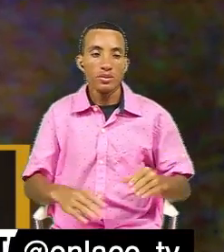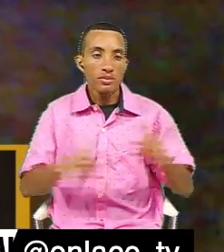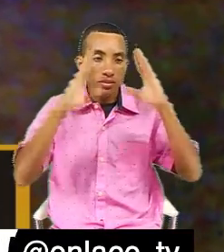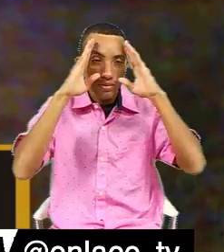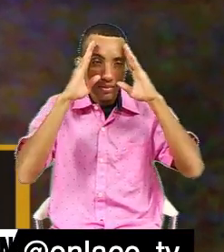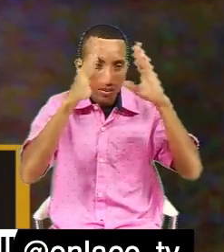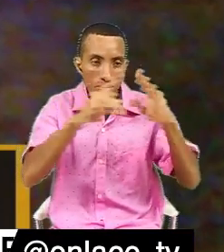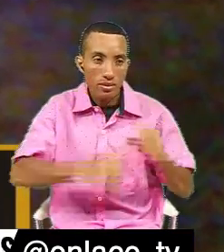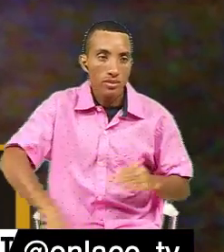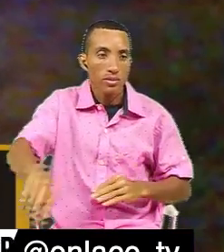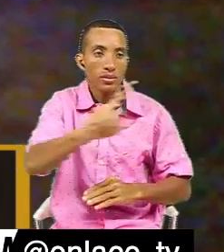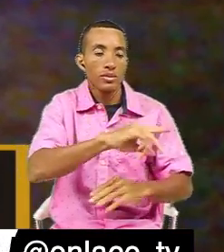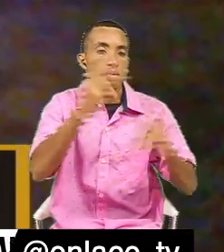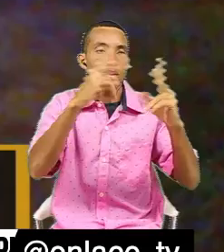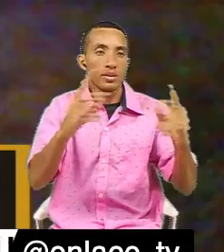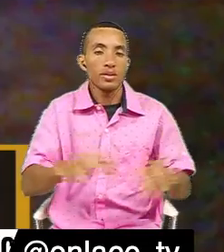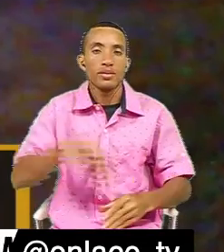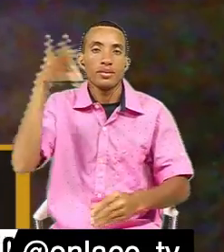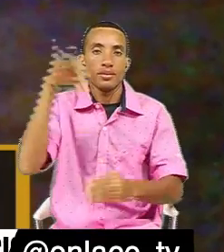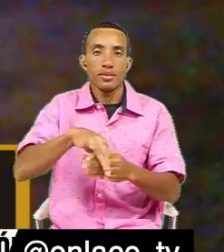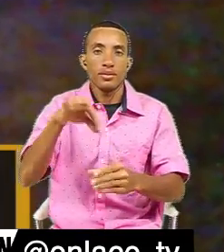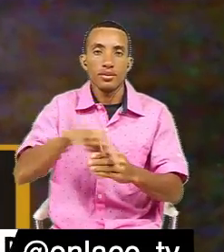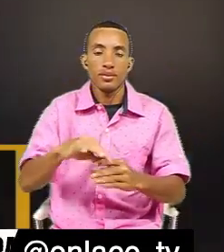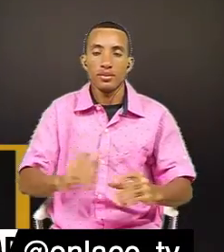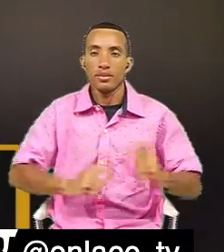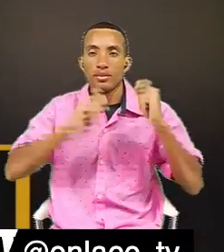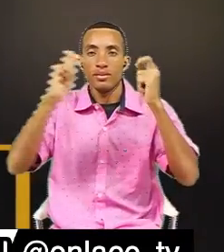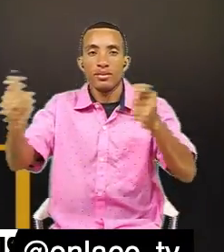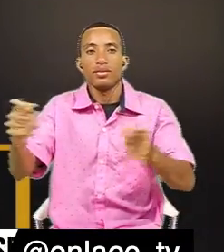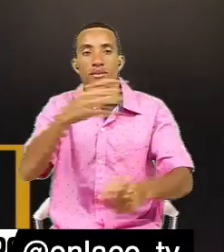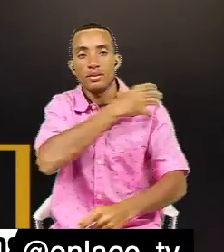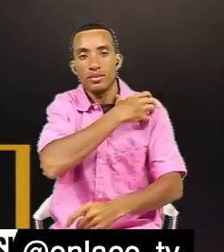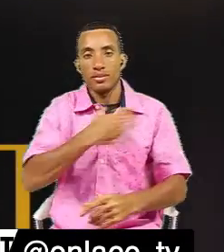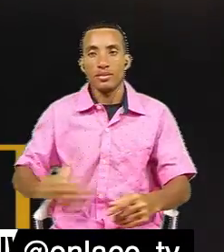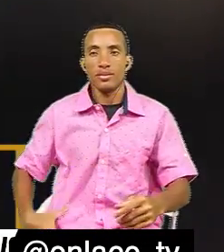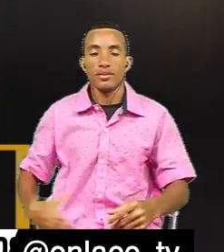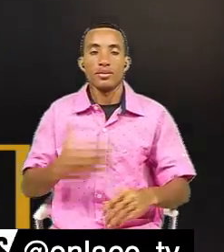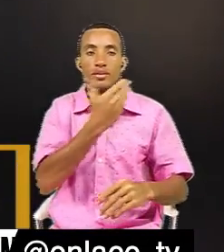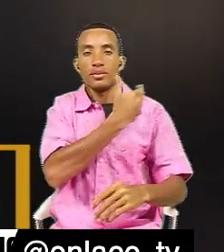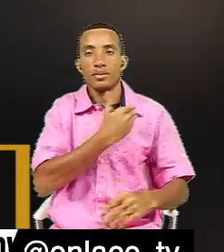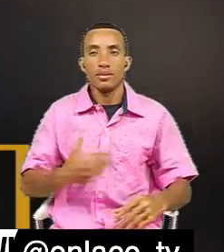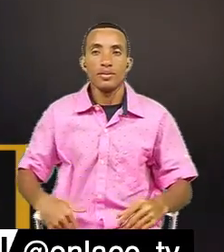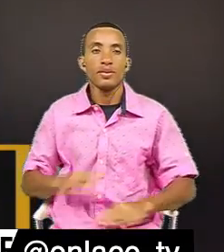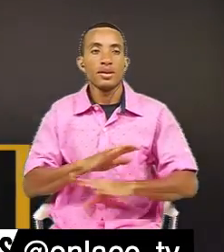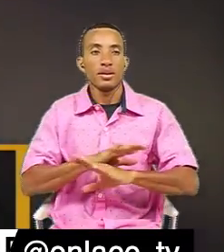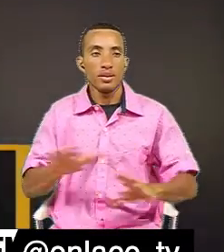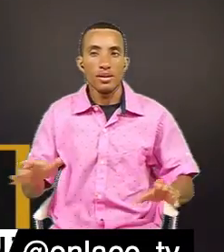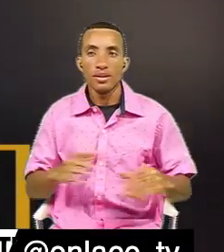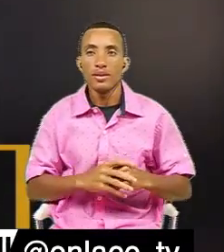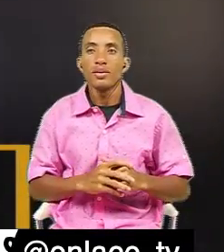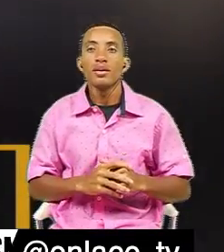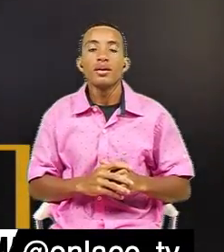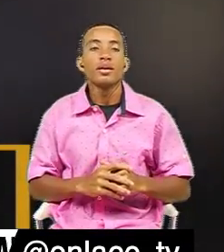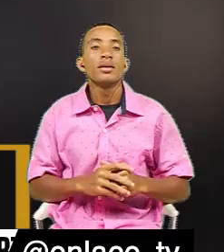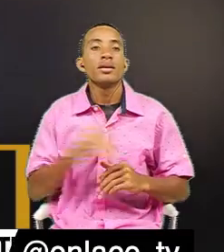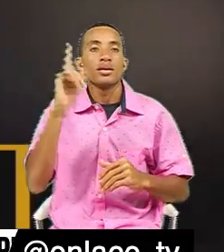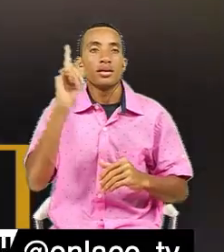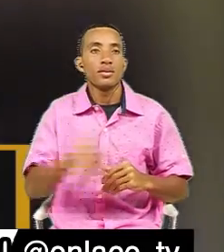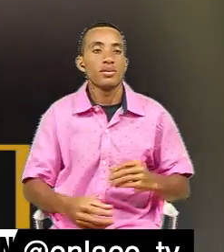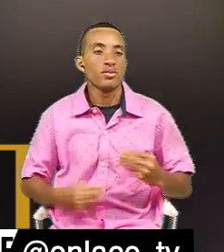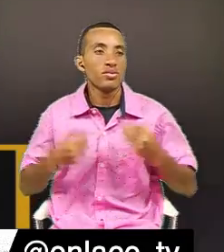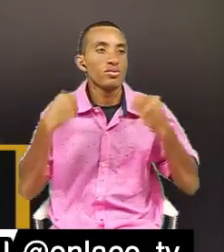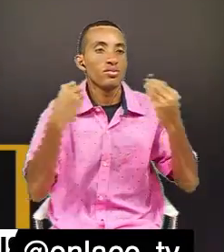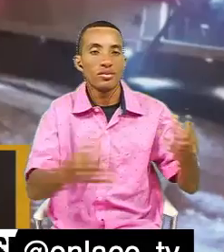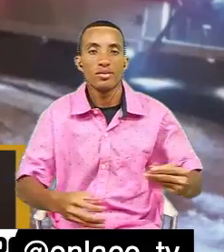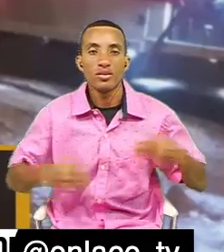a la gente que lo eligió para subirlo a este puesto, para que suba a hacer las fechorías que está haciendo y a entregar el país en la forma que